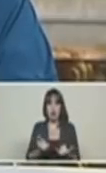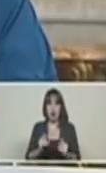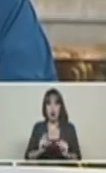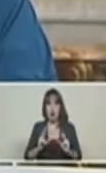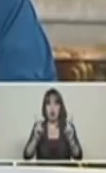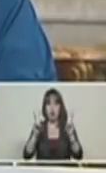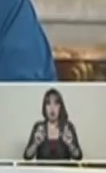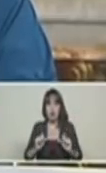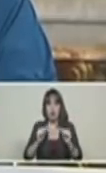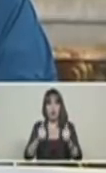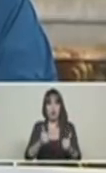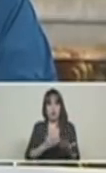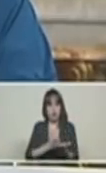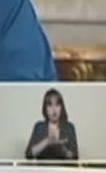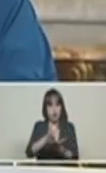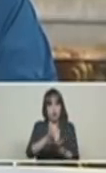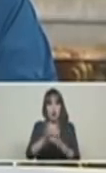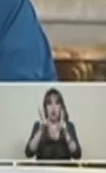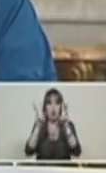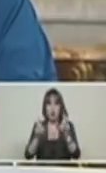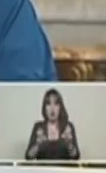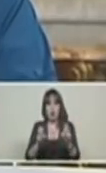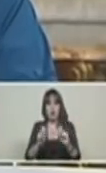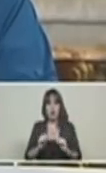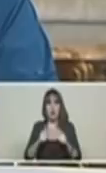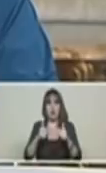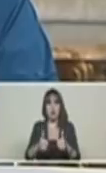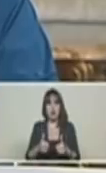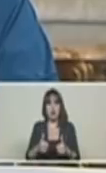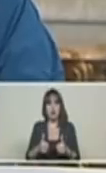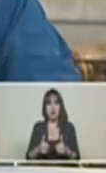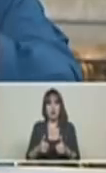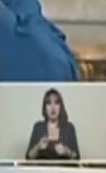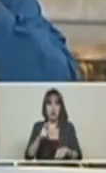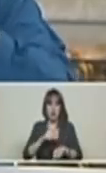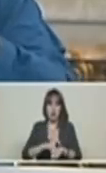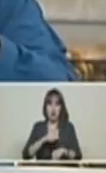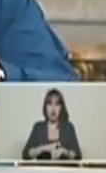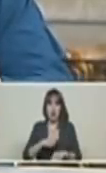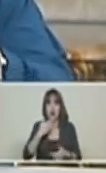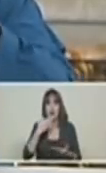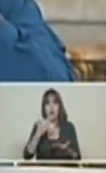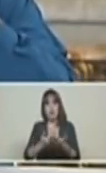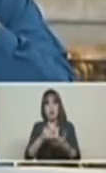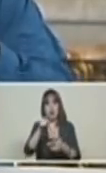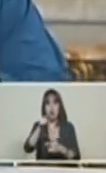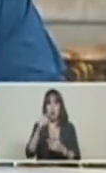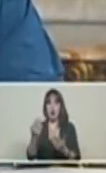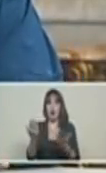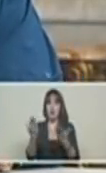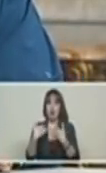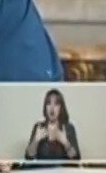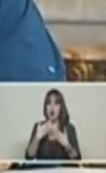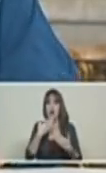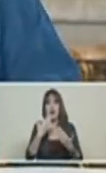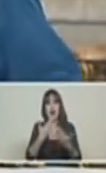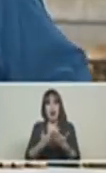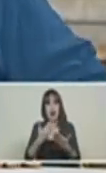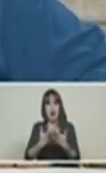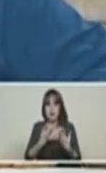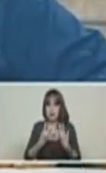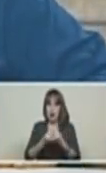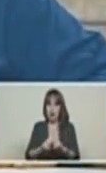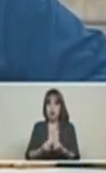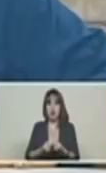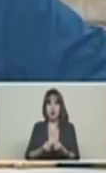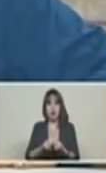camino, un nuevo comienzo, una nueva época. Pido tu apoyo y te doy las gracias para que continuemos en